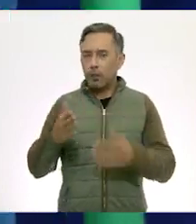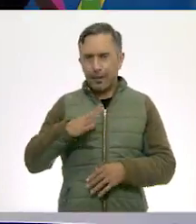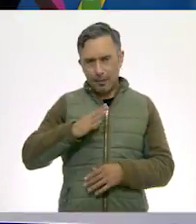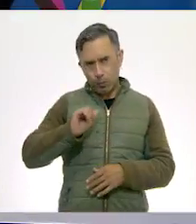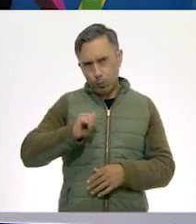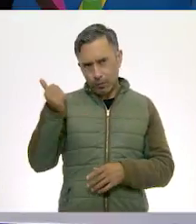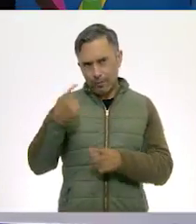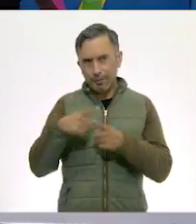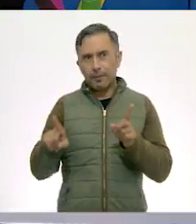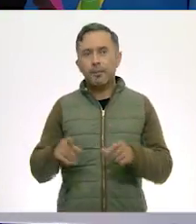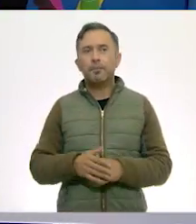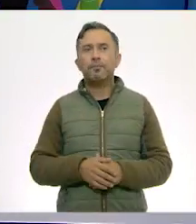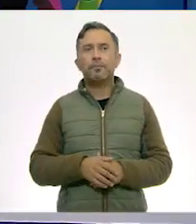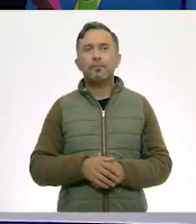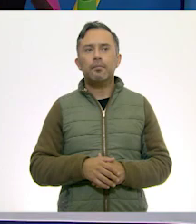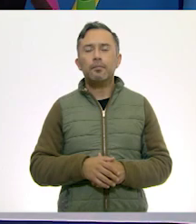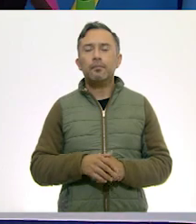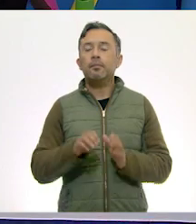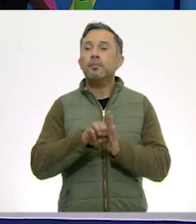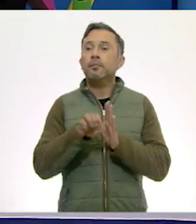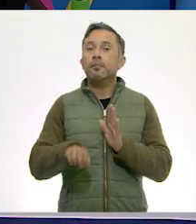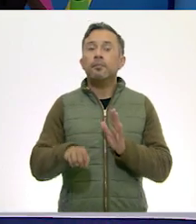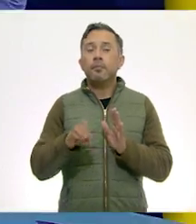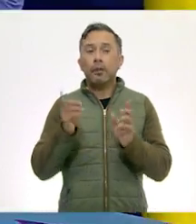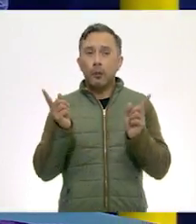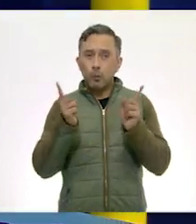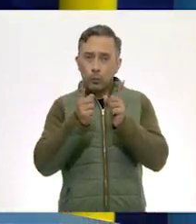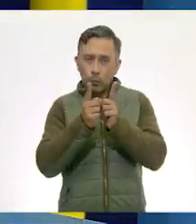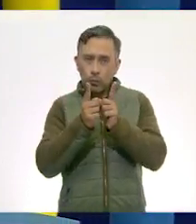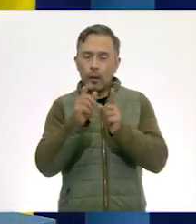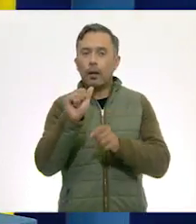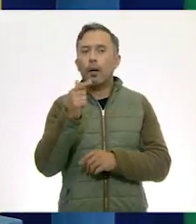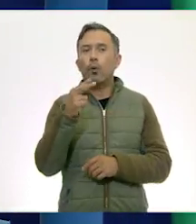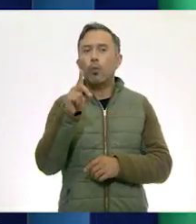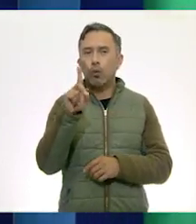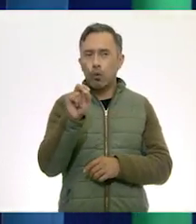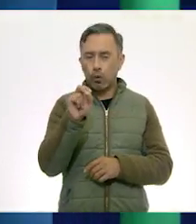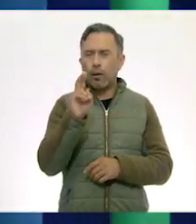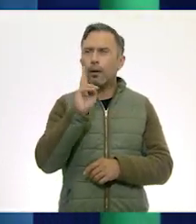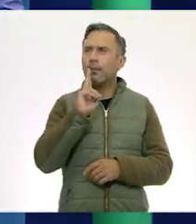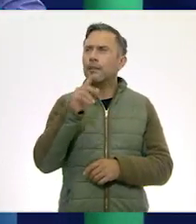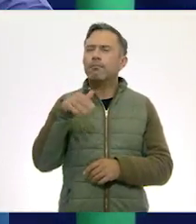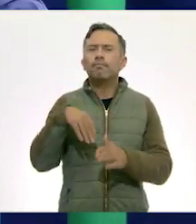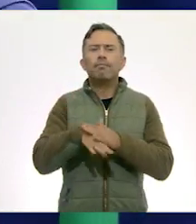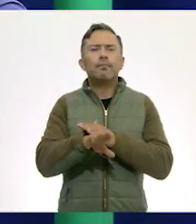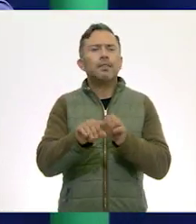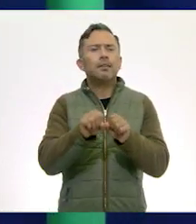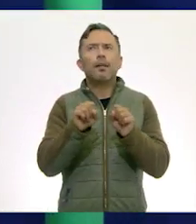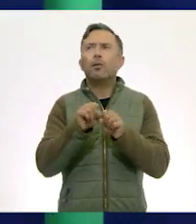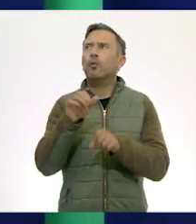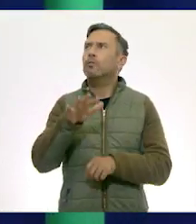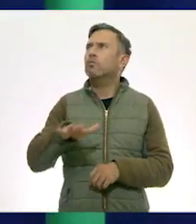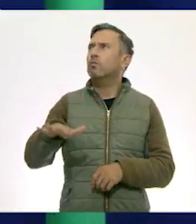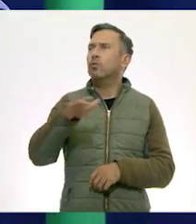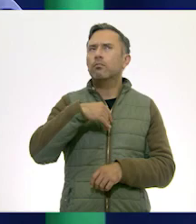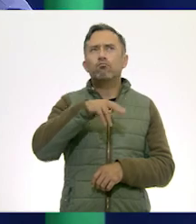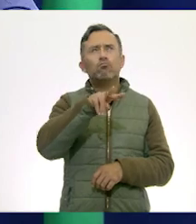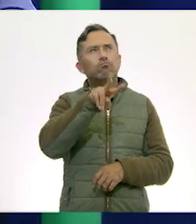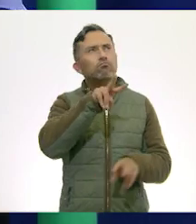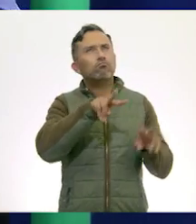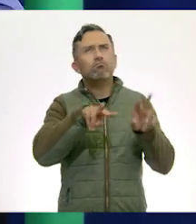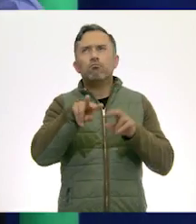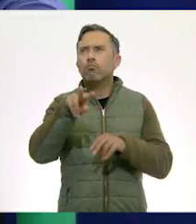ejemplo, el ángulo agudo. Ayúdenme a buscar en el salón de clases